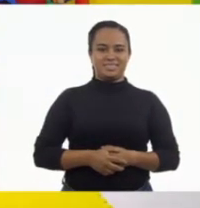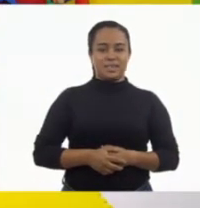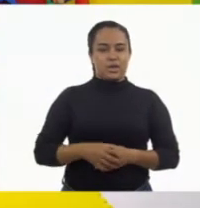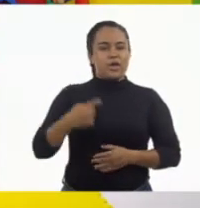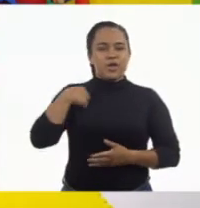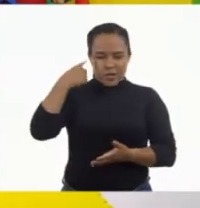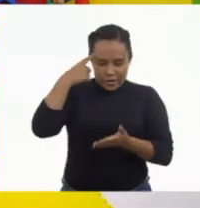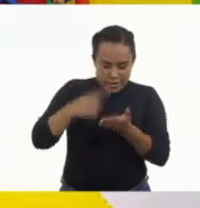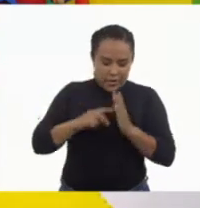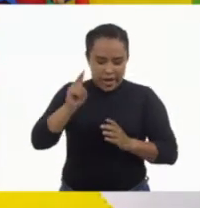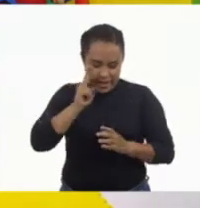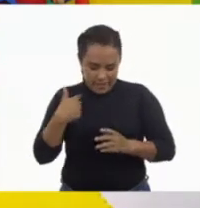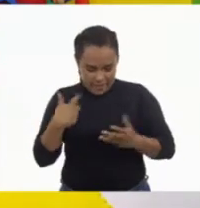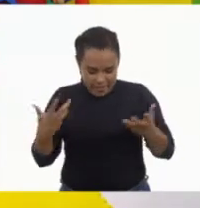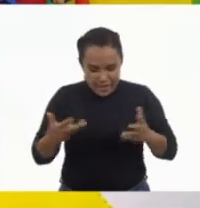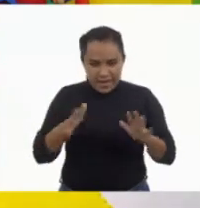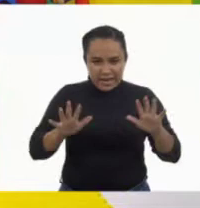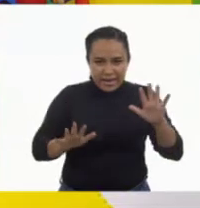Creo que ya sé cómo hacerlo.